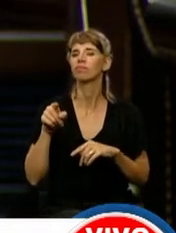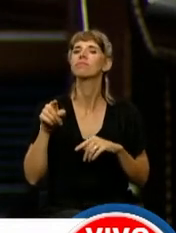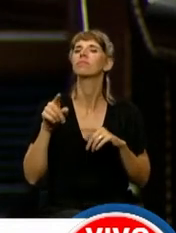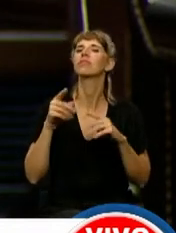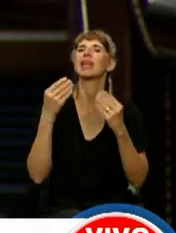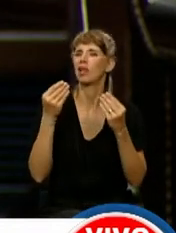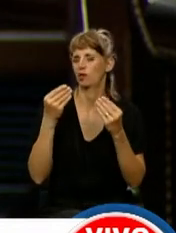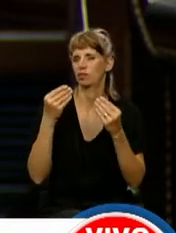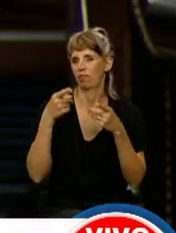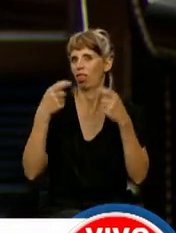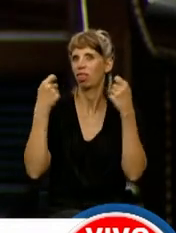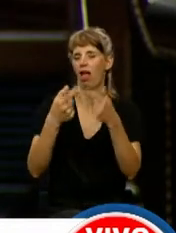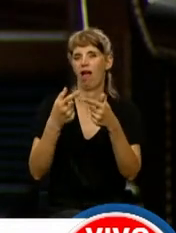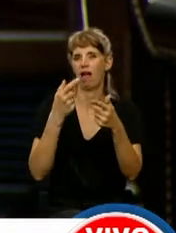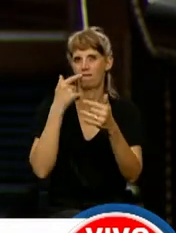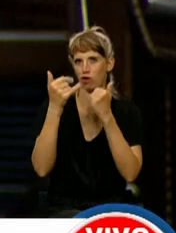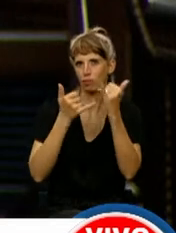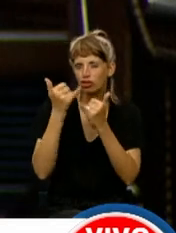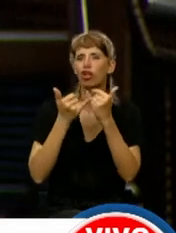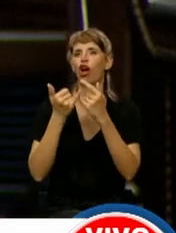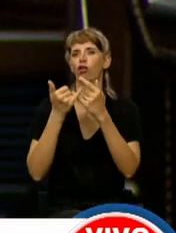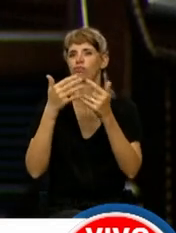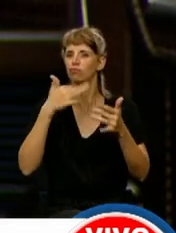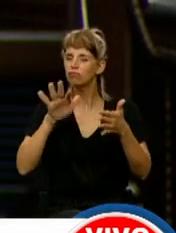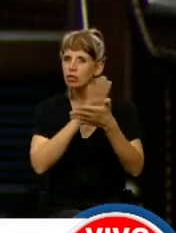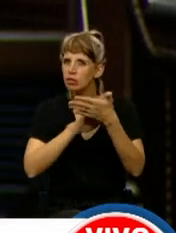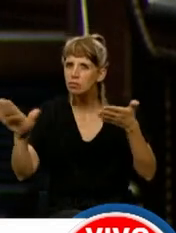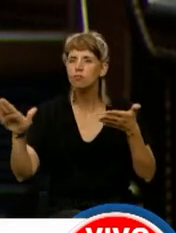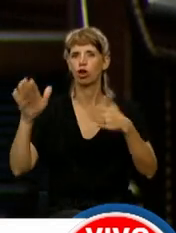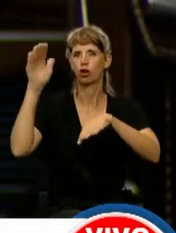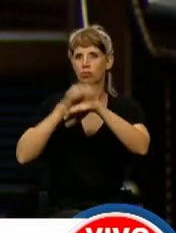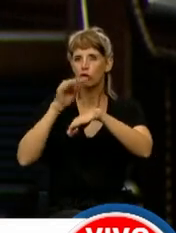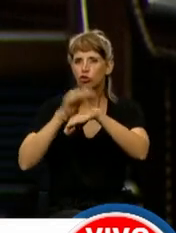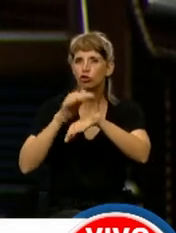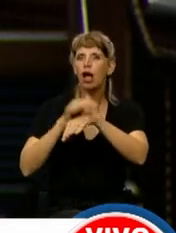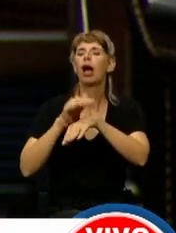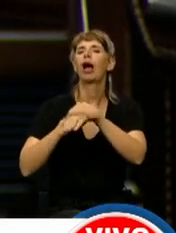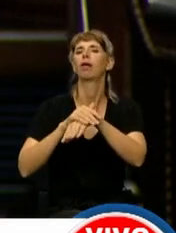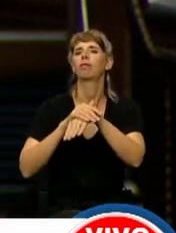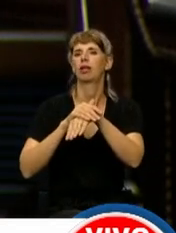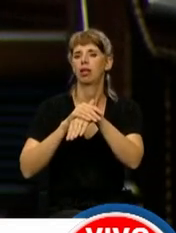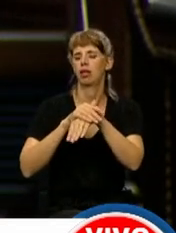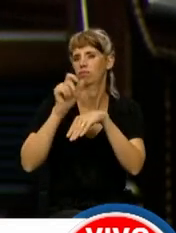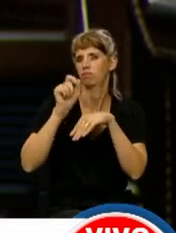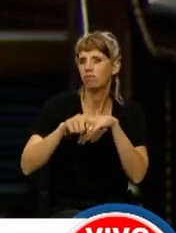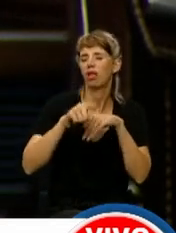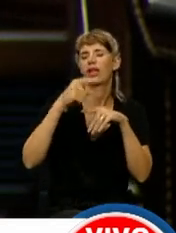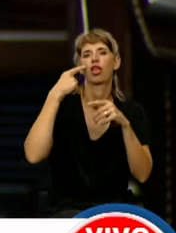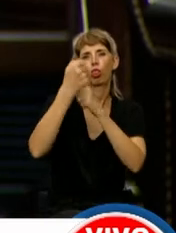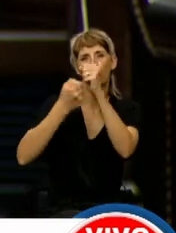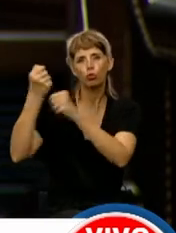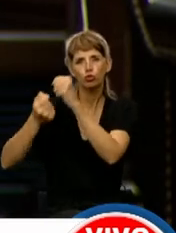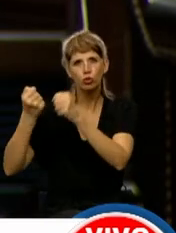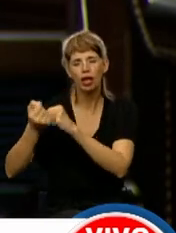la información no solamente es transparencia y responsabilidad industrial es bienestar sino